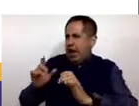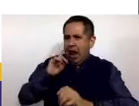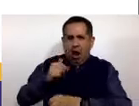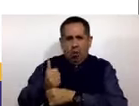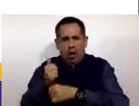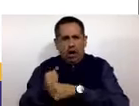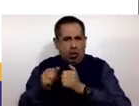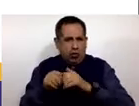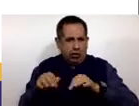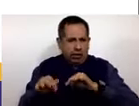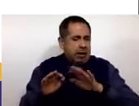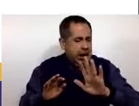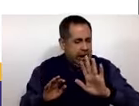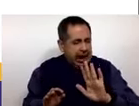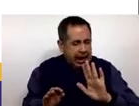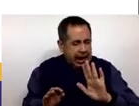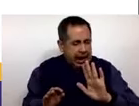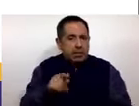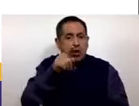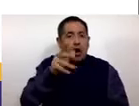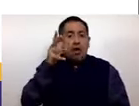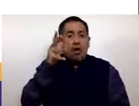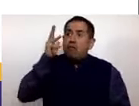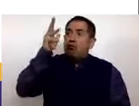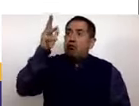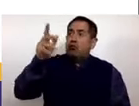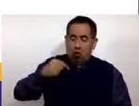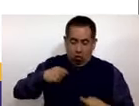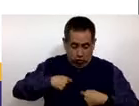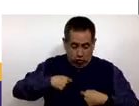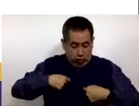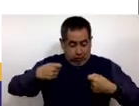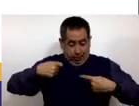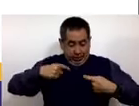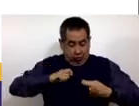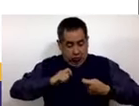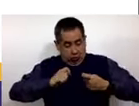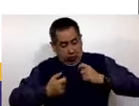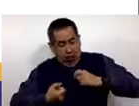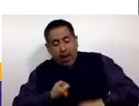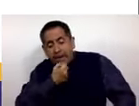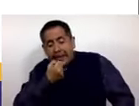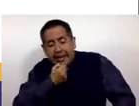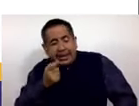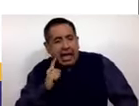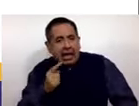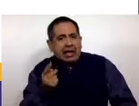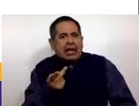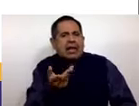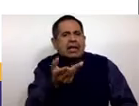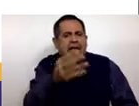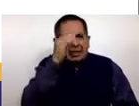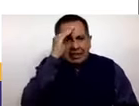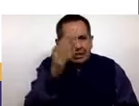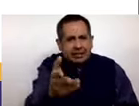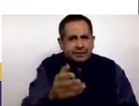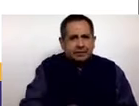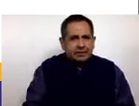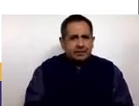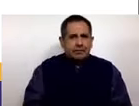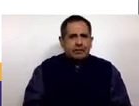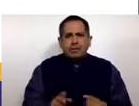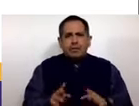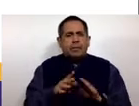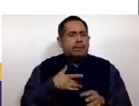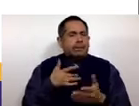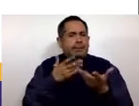trabajo, pero tú nos dices, es un libro para mi yo anciana del futuro. ¿Cómo sería?